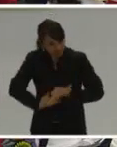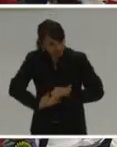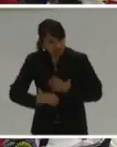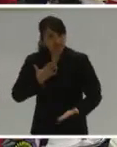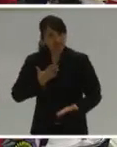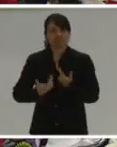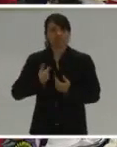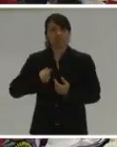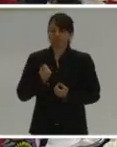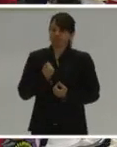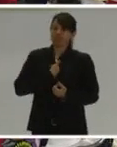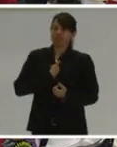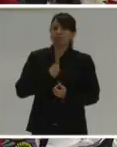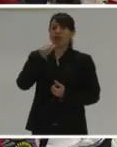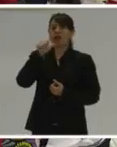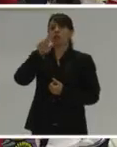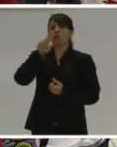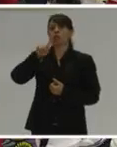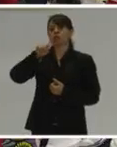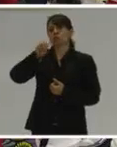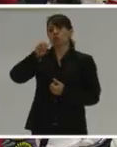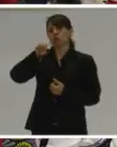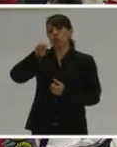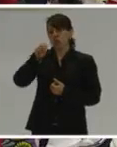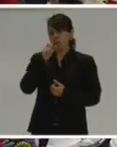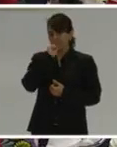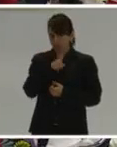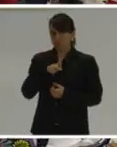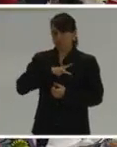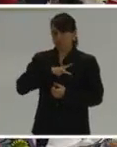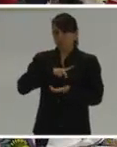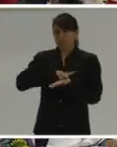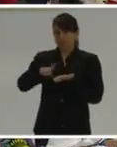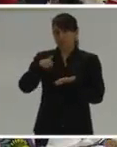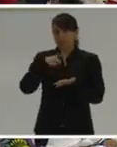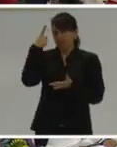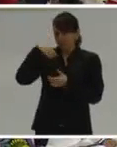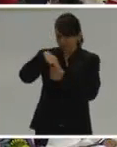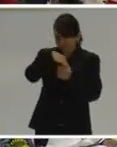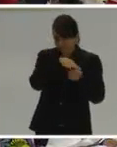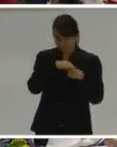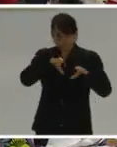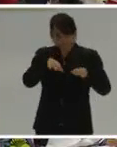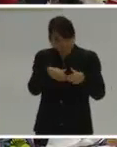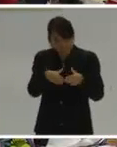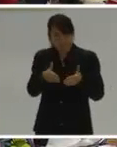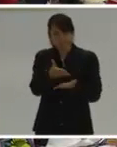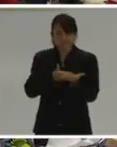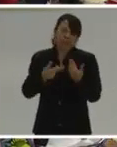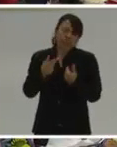colectivos con esta mirada profunda, con muchas dificultades, con muchos retos.